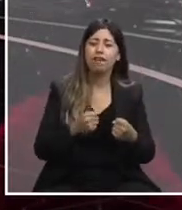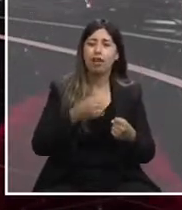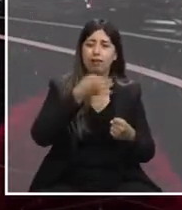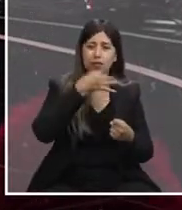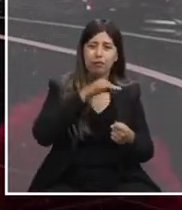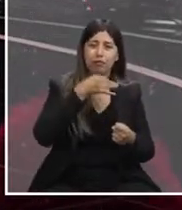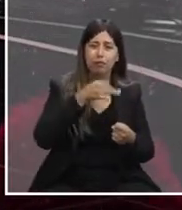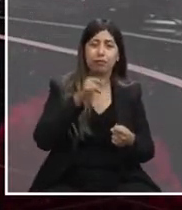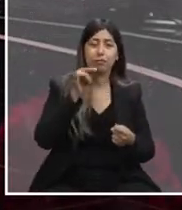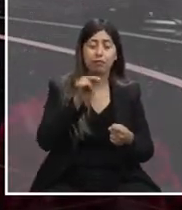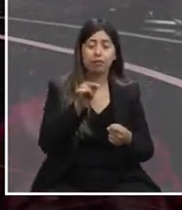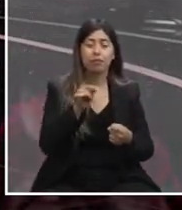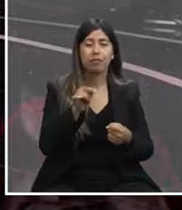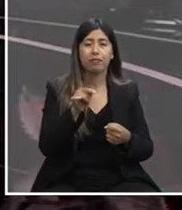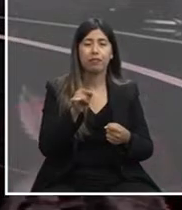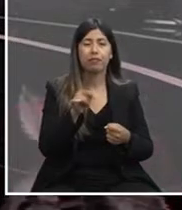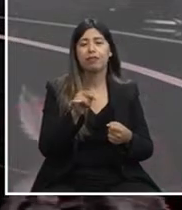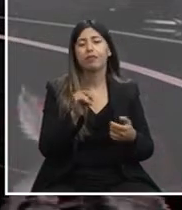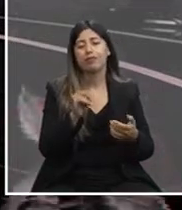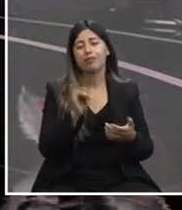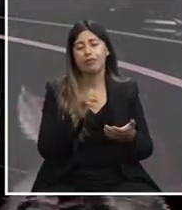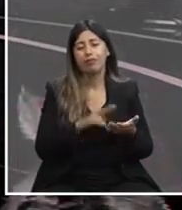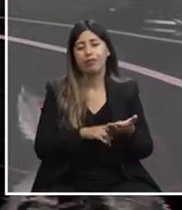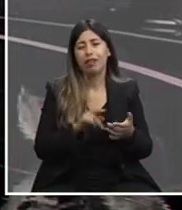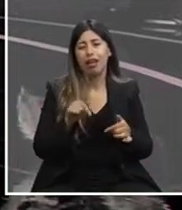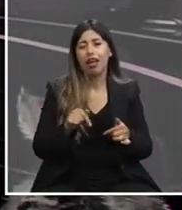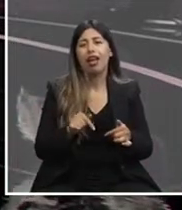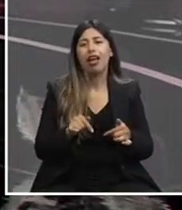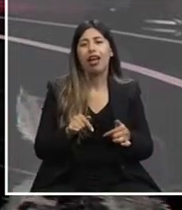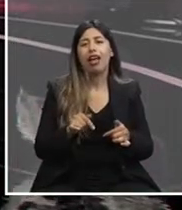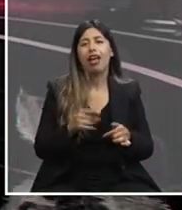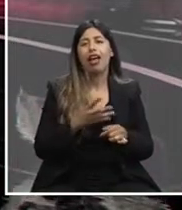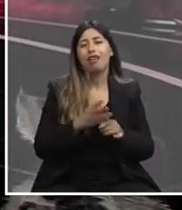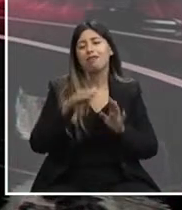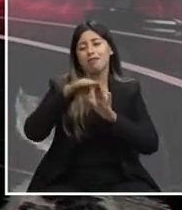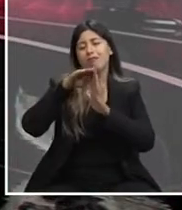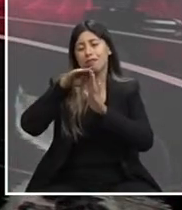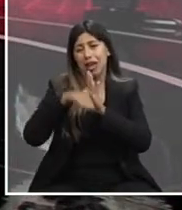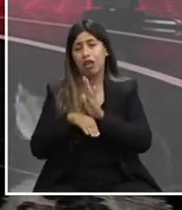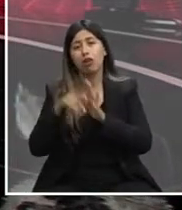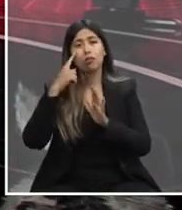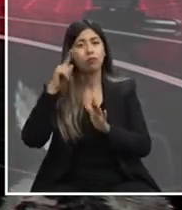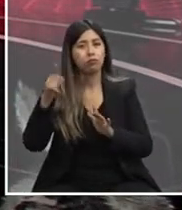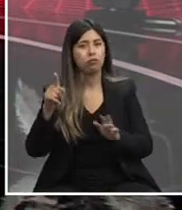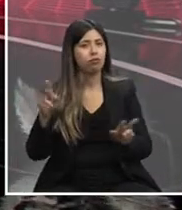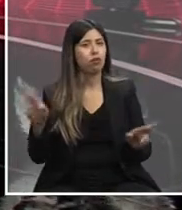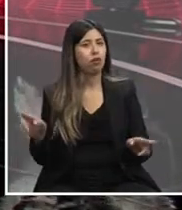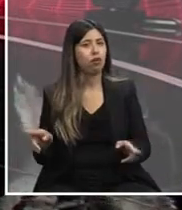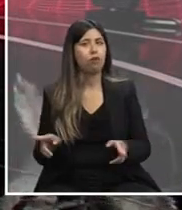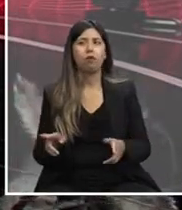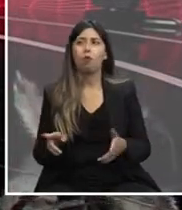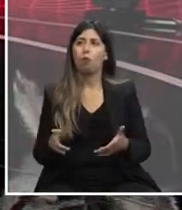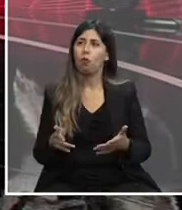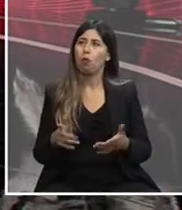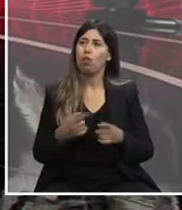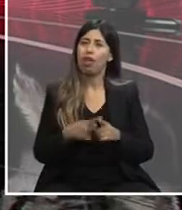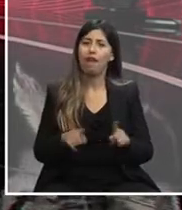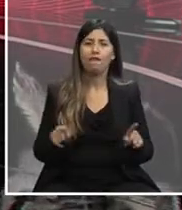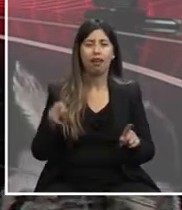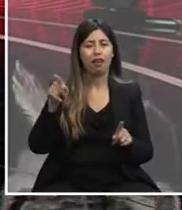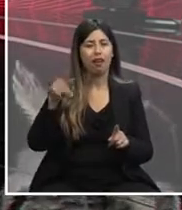tipo de cosas como que claro, que ahora vienen en franca bajada, pero tú estás muy renovado, Fernando, déjame decirte. No. O sea, todo